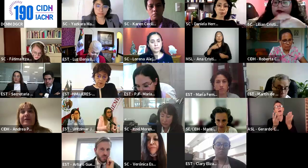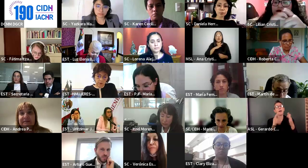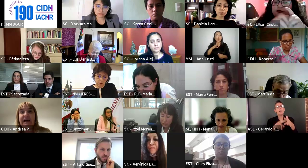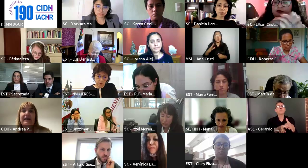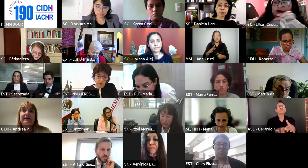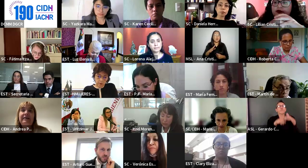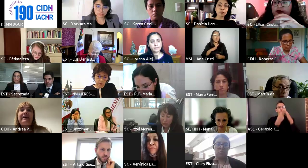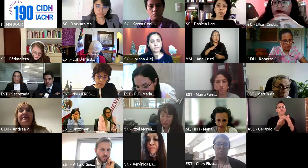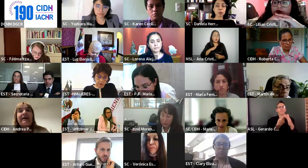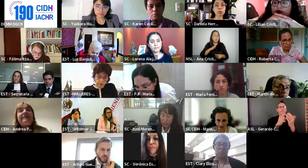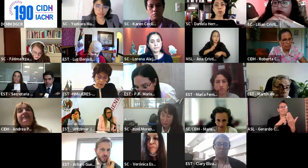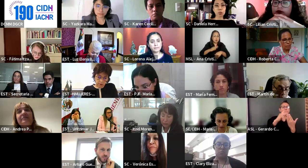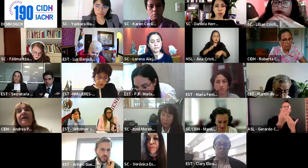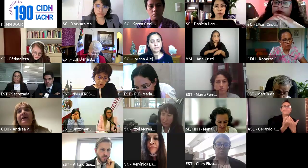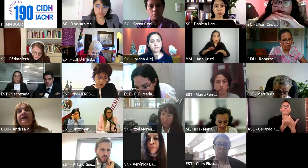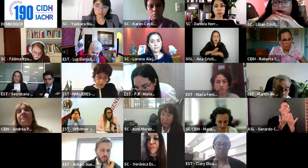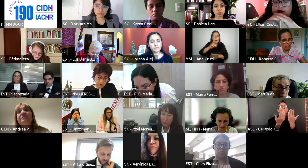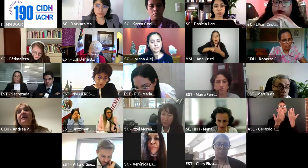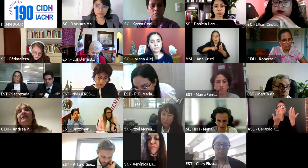reforma judicial que están